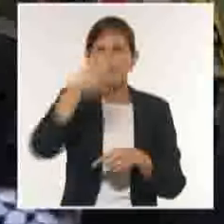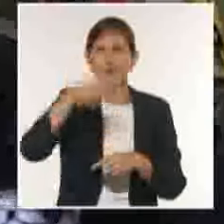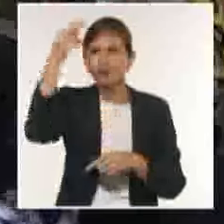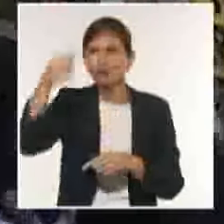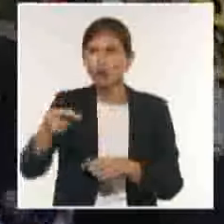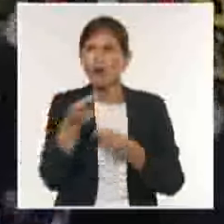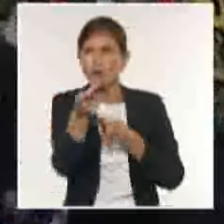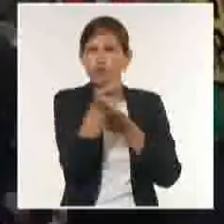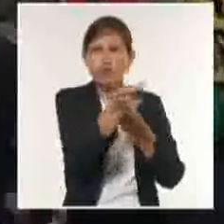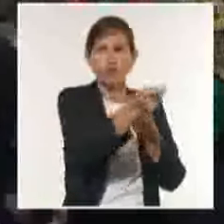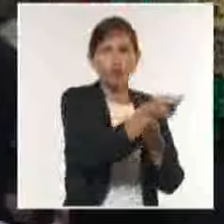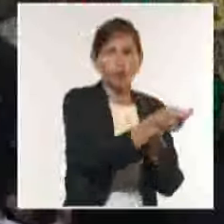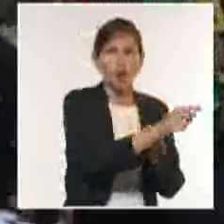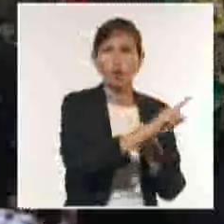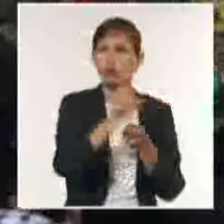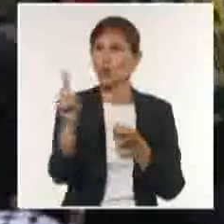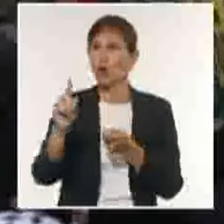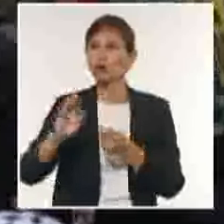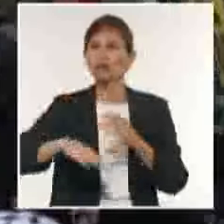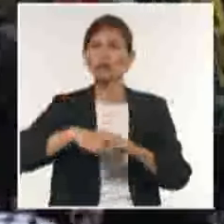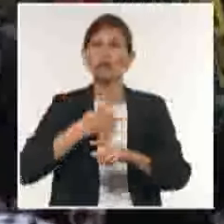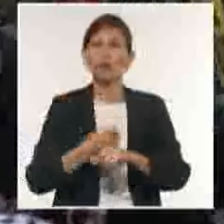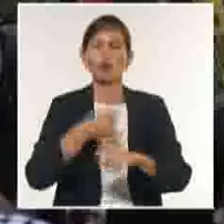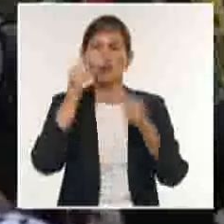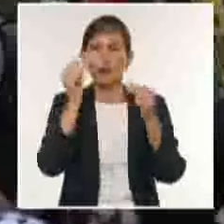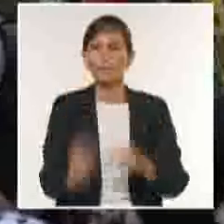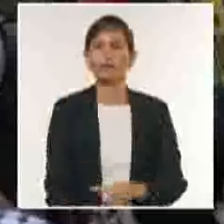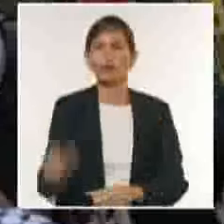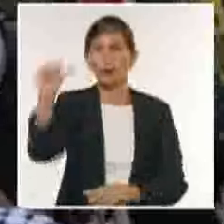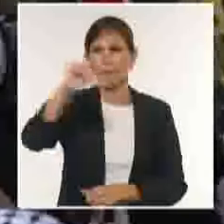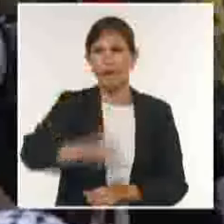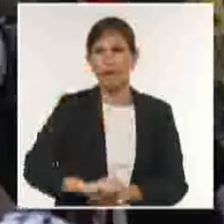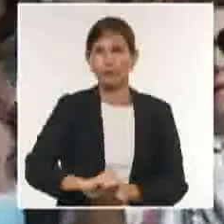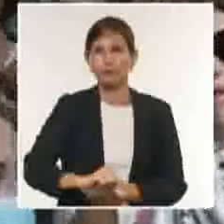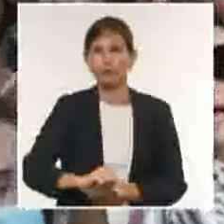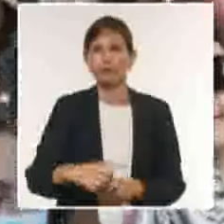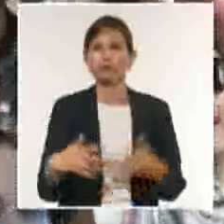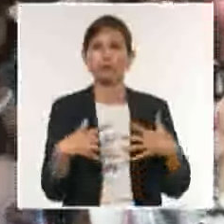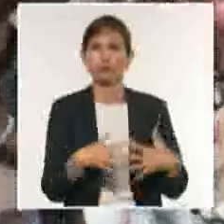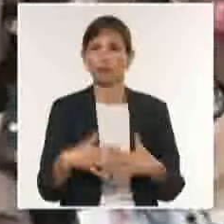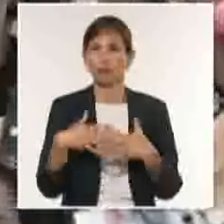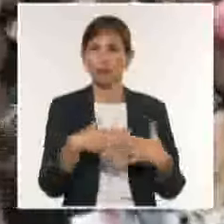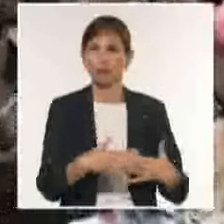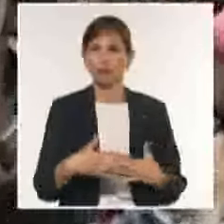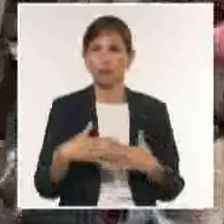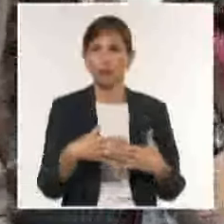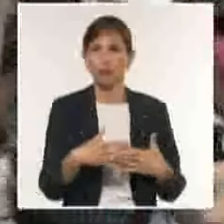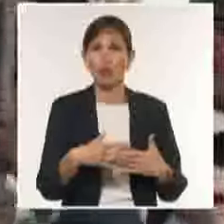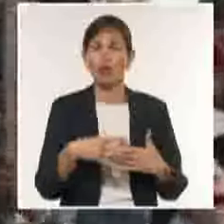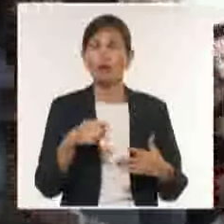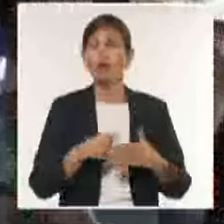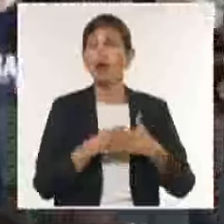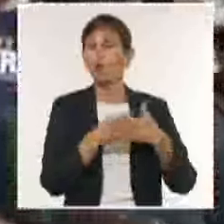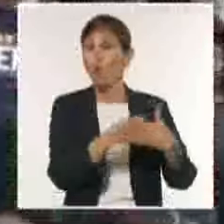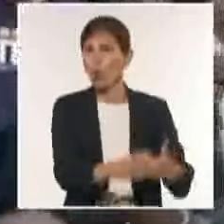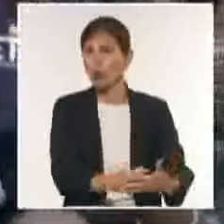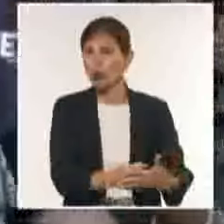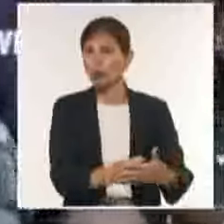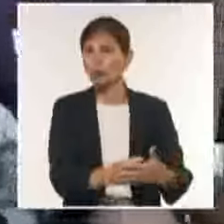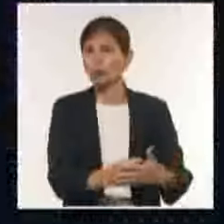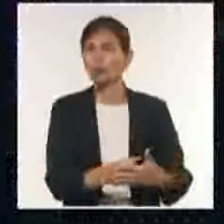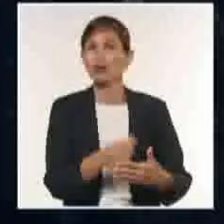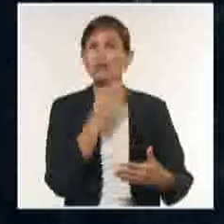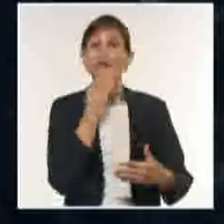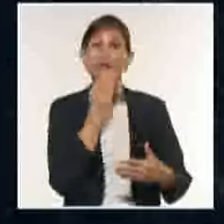fusiles, sino hacia los tiranos y los fascistas. Washington reafirma así su apoyo a las políticas genocidas de